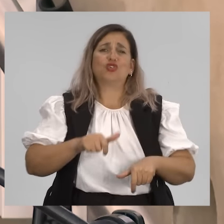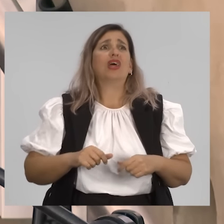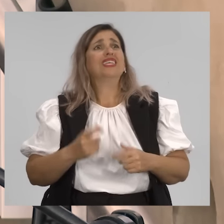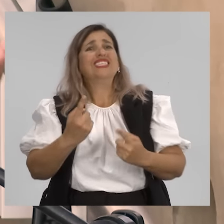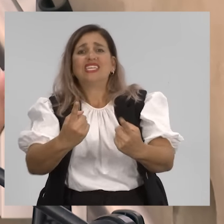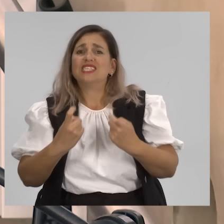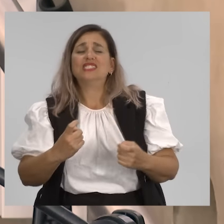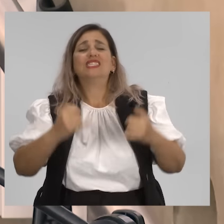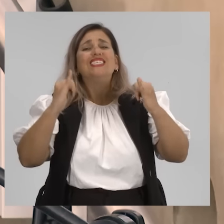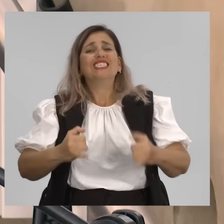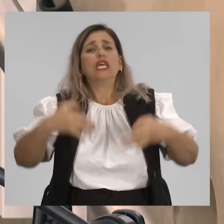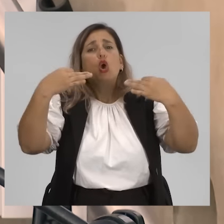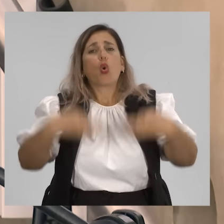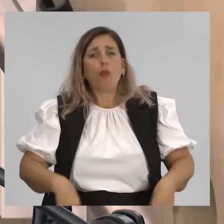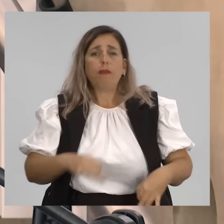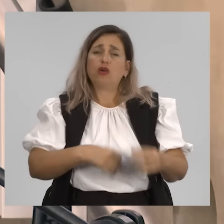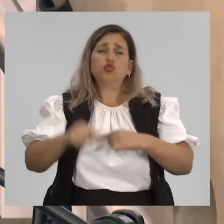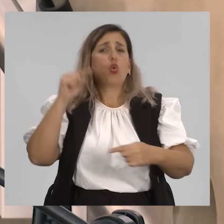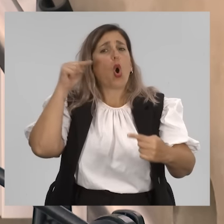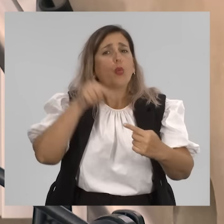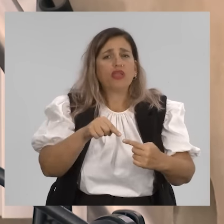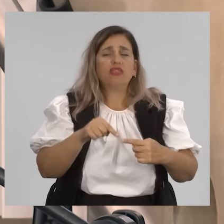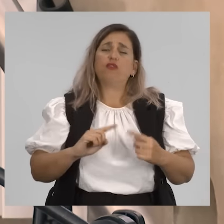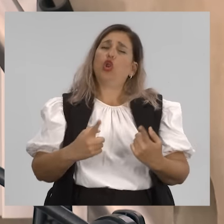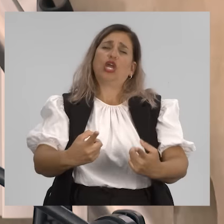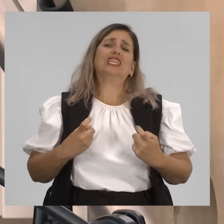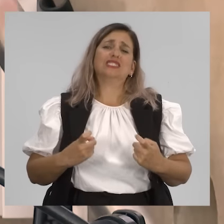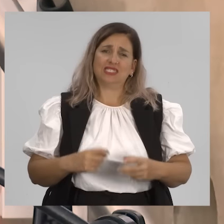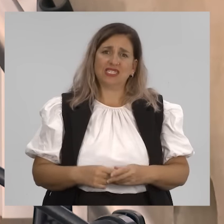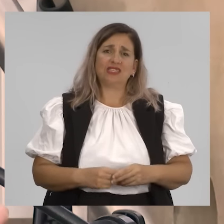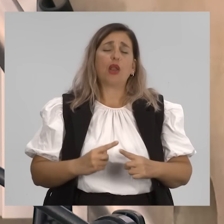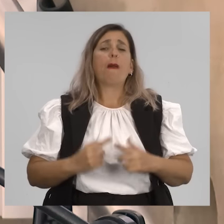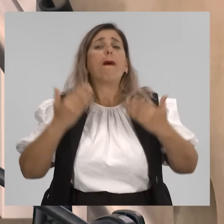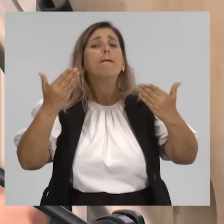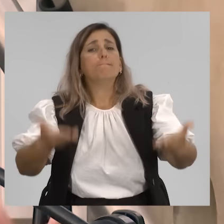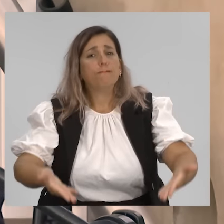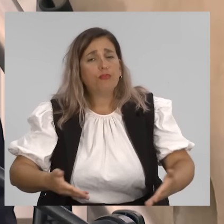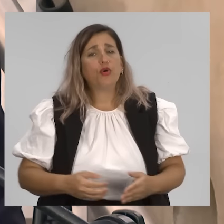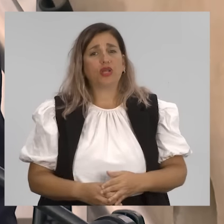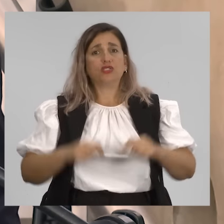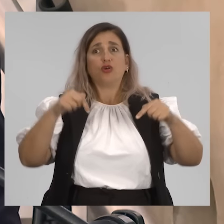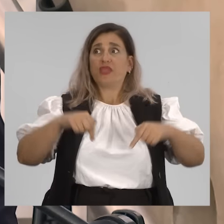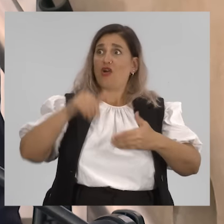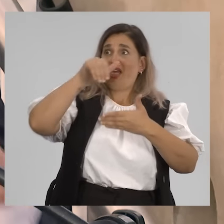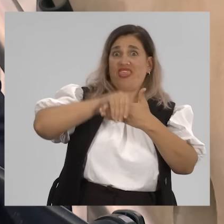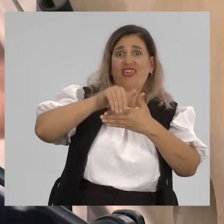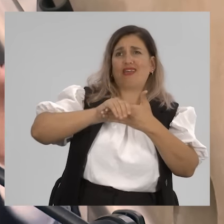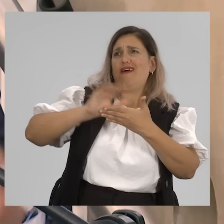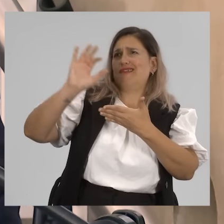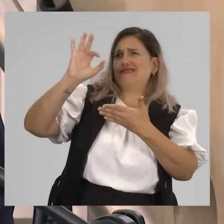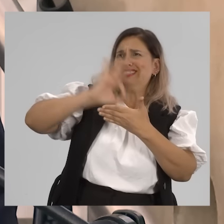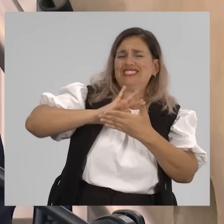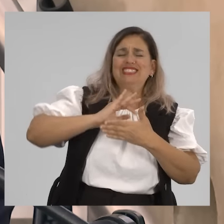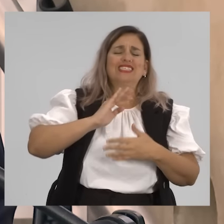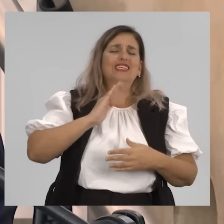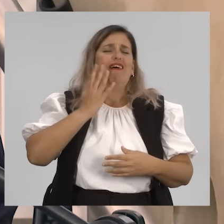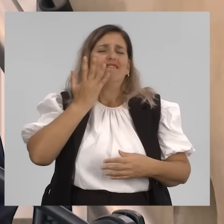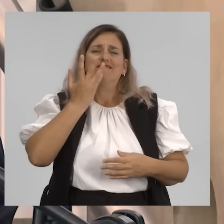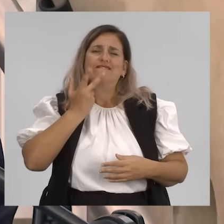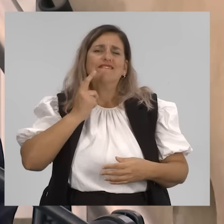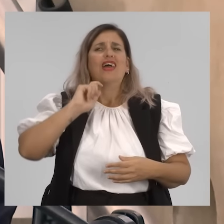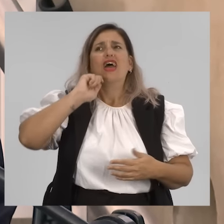Lo que necesita la gente es que se cumpla con sus fines y con sus necesidades. Y por eso, en esta tardecita divina que